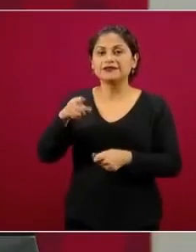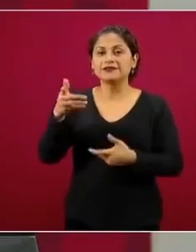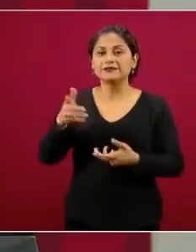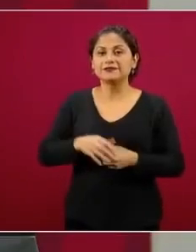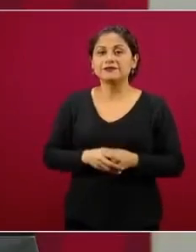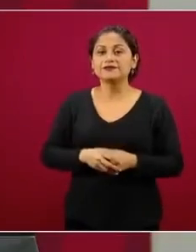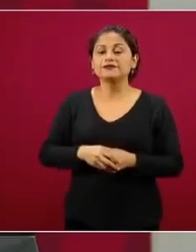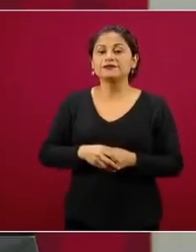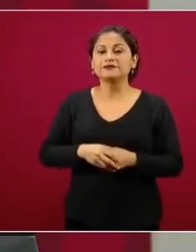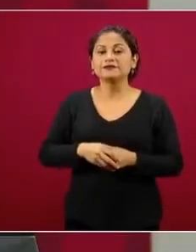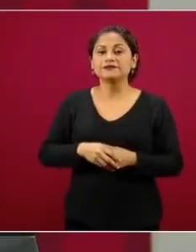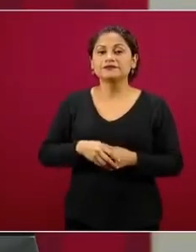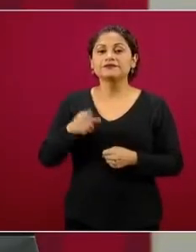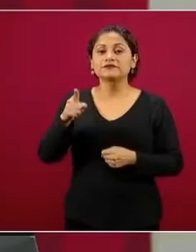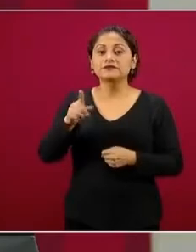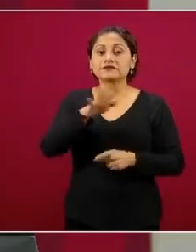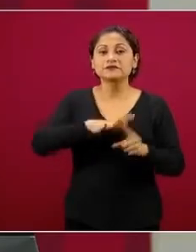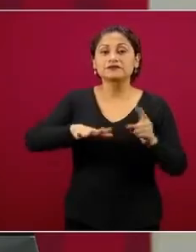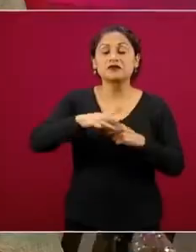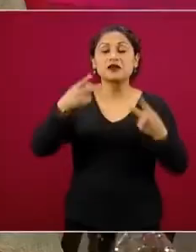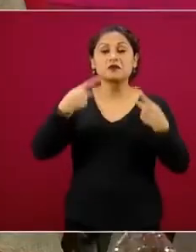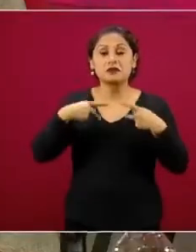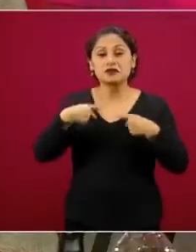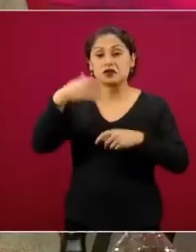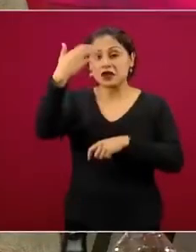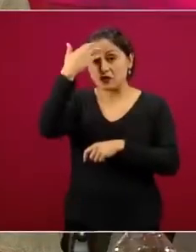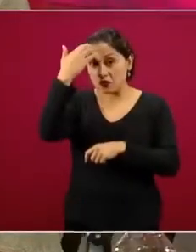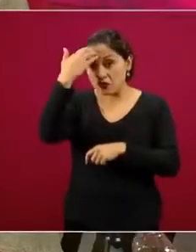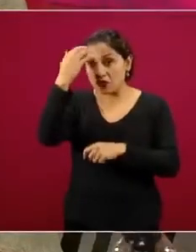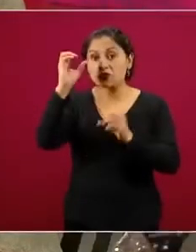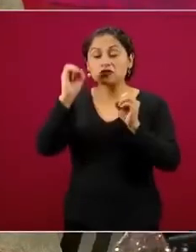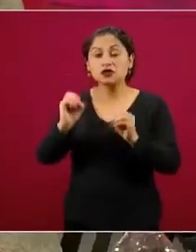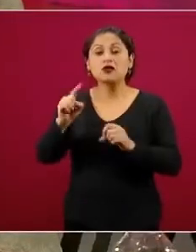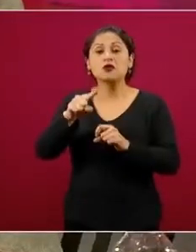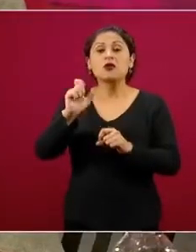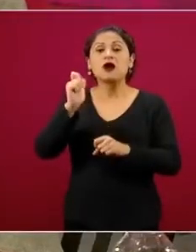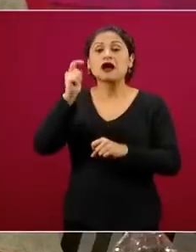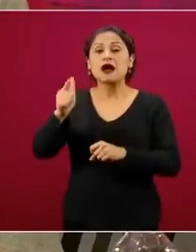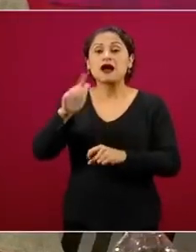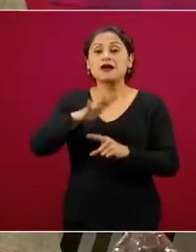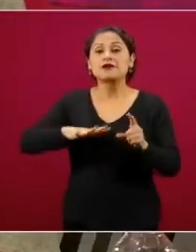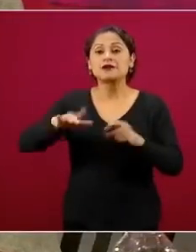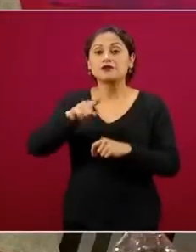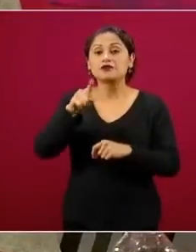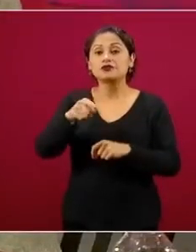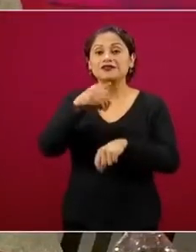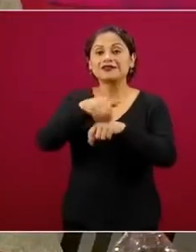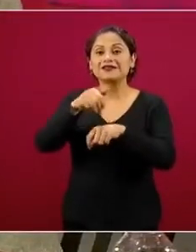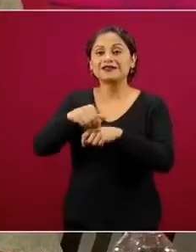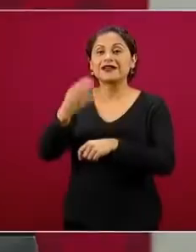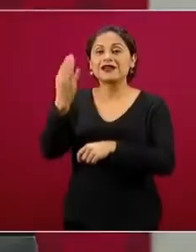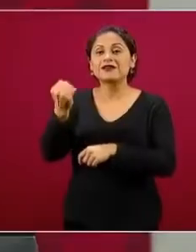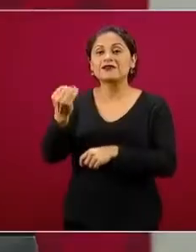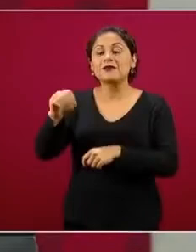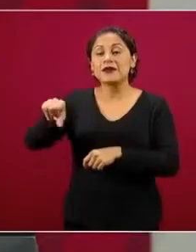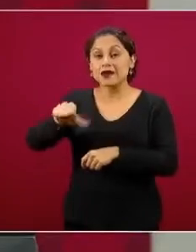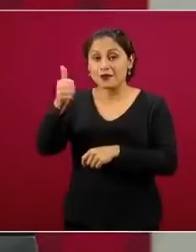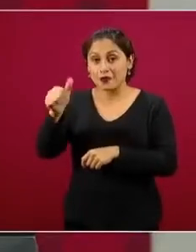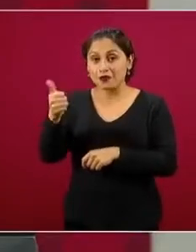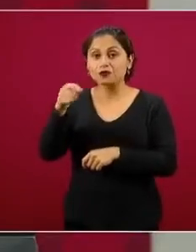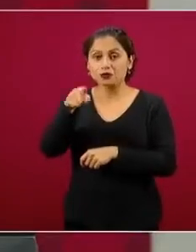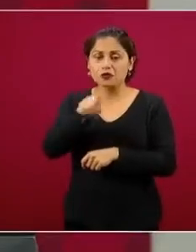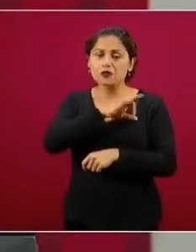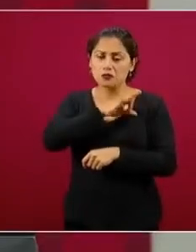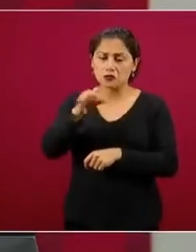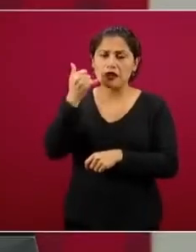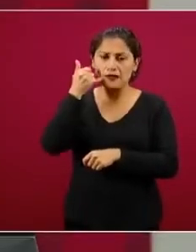un conocido o conocida, y no encuentra rápidamente una respuesta, marque al 911. Eso es completamente válido